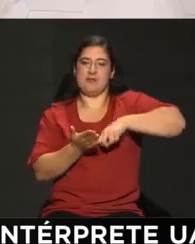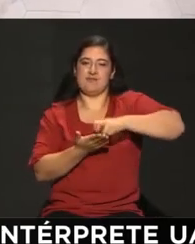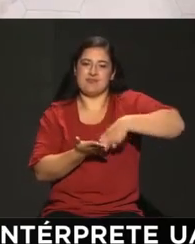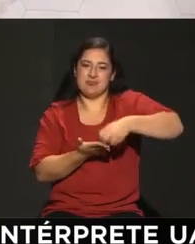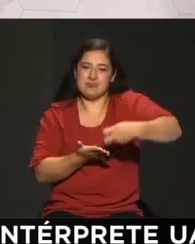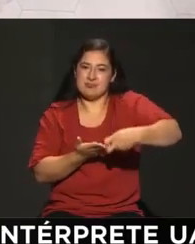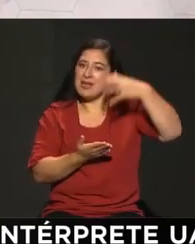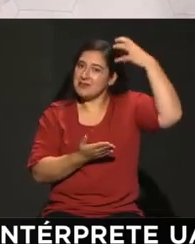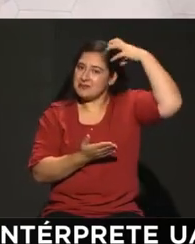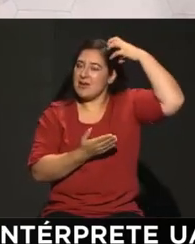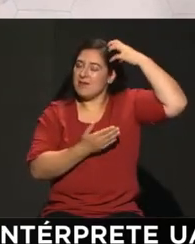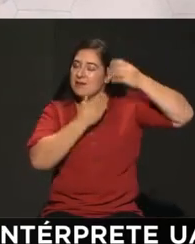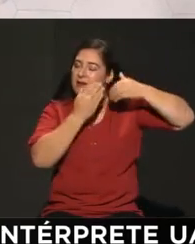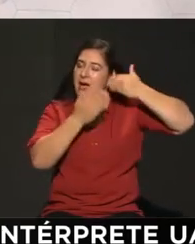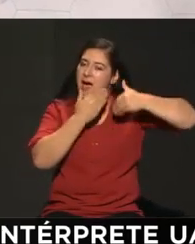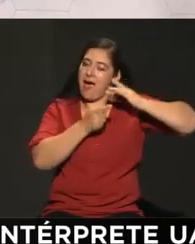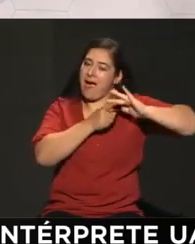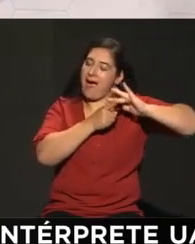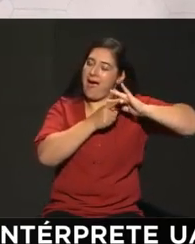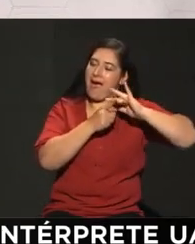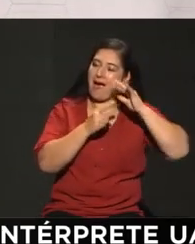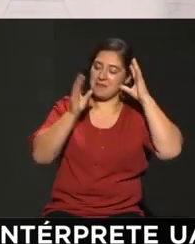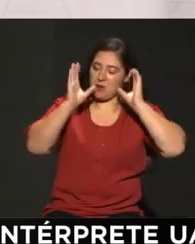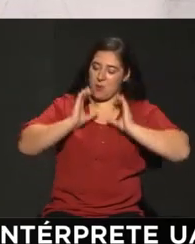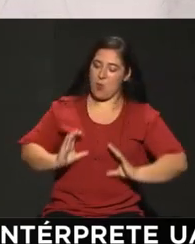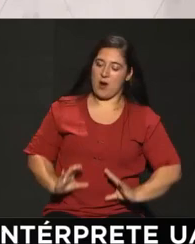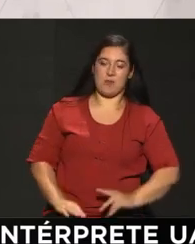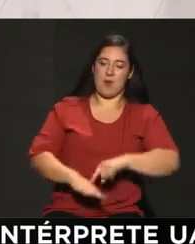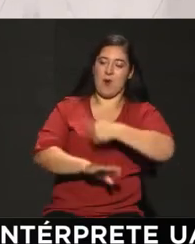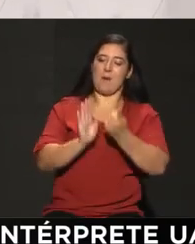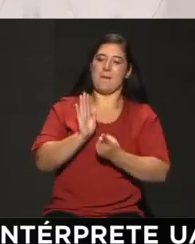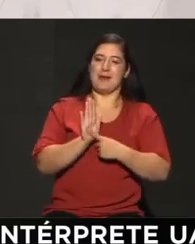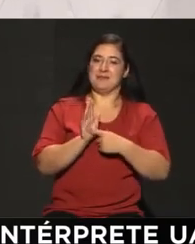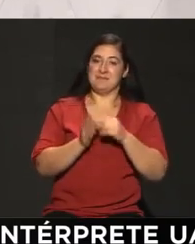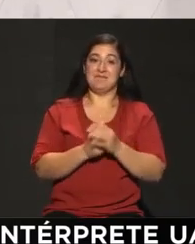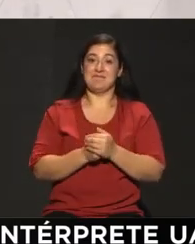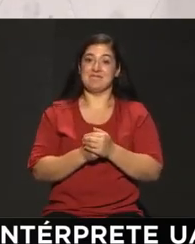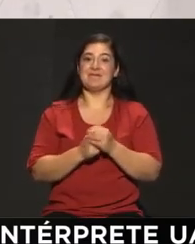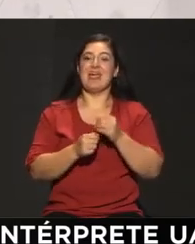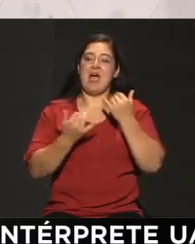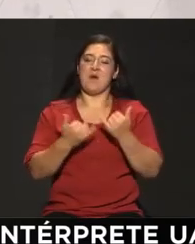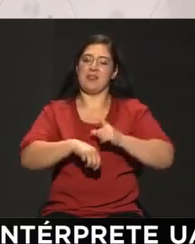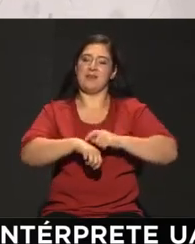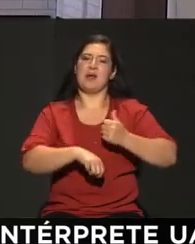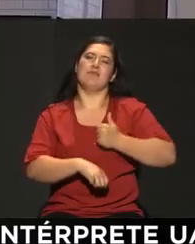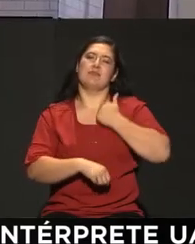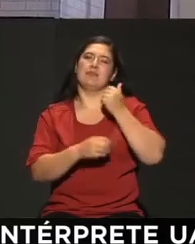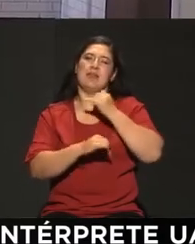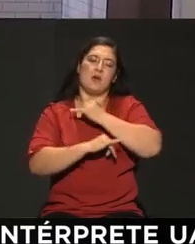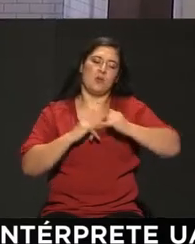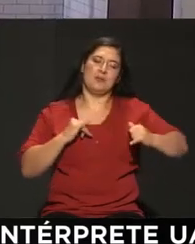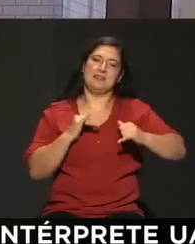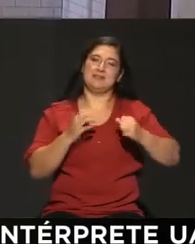nuestro cerebro aprende a desarrollar, utilizar todo el cuerpo para un fin determinado. Aquí les queríamos mostrar y para aprovechar el tiempo vamos a pasar al